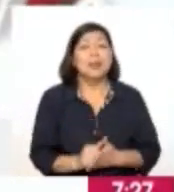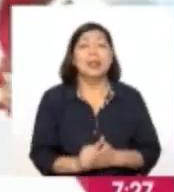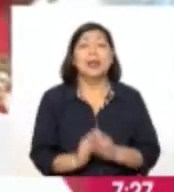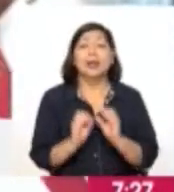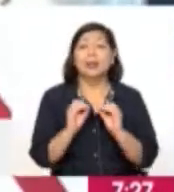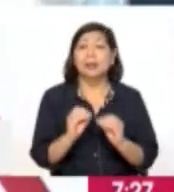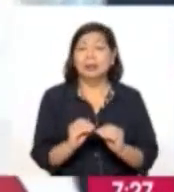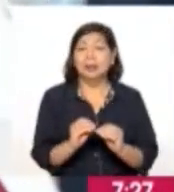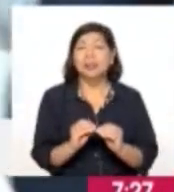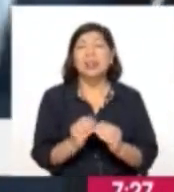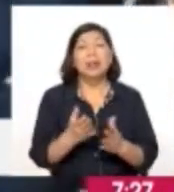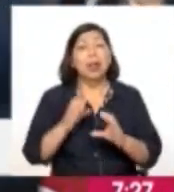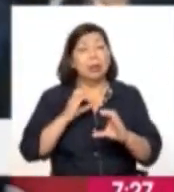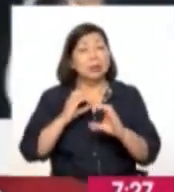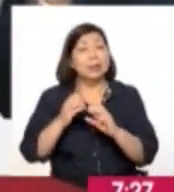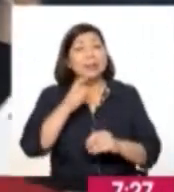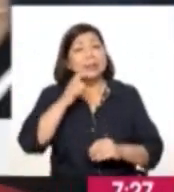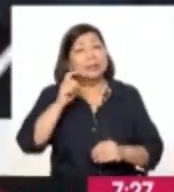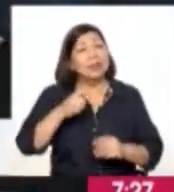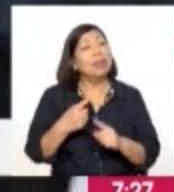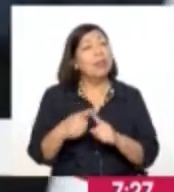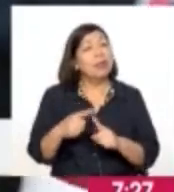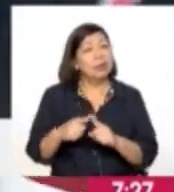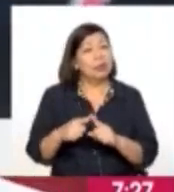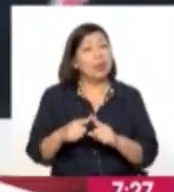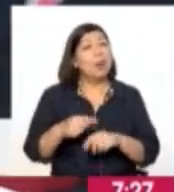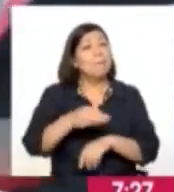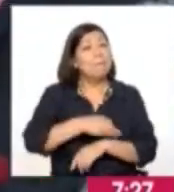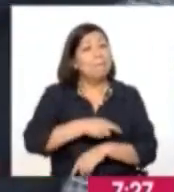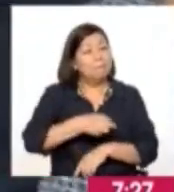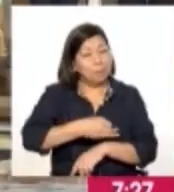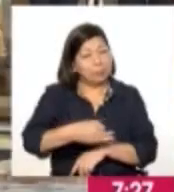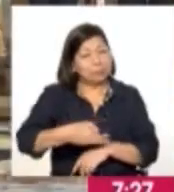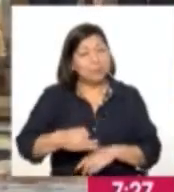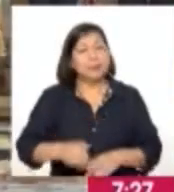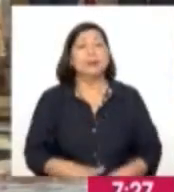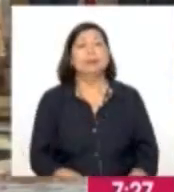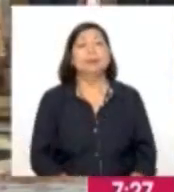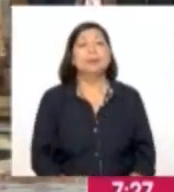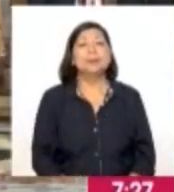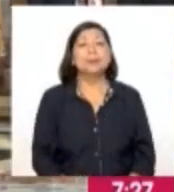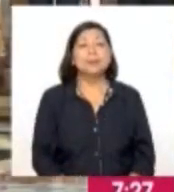darán novedades sobre el diálogo que tendrán con diversas regiones. A los medios de comunicación para la foto.